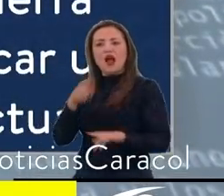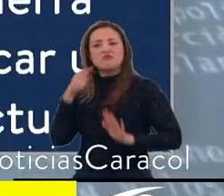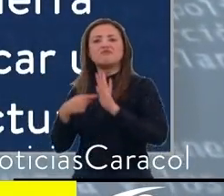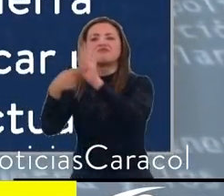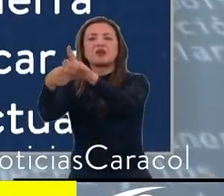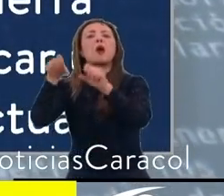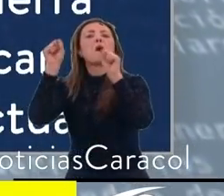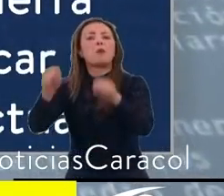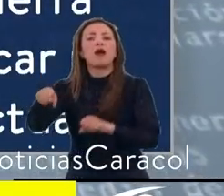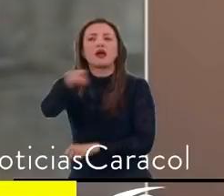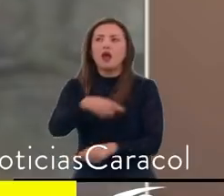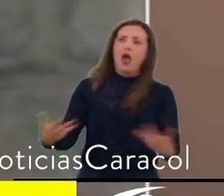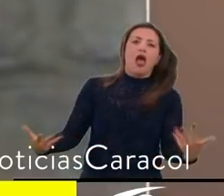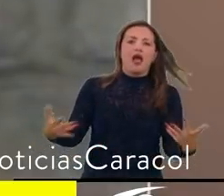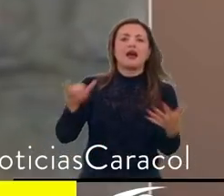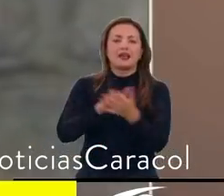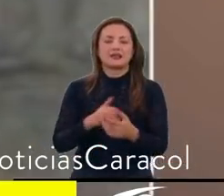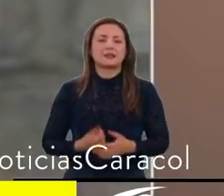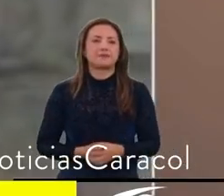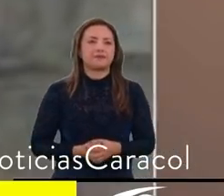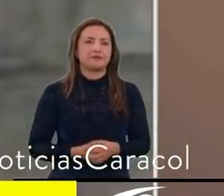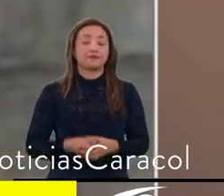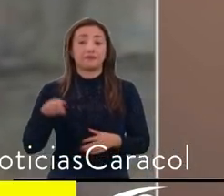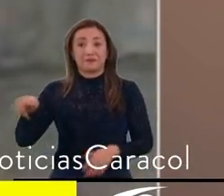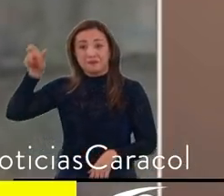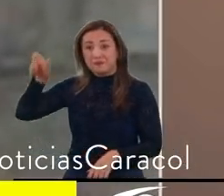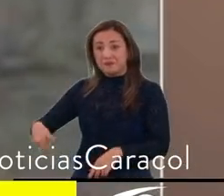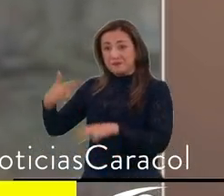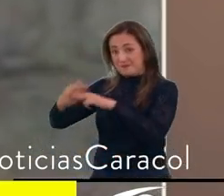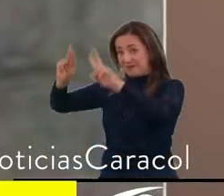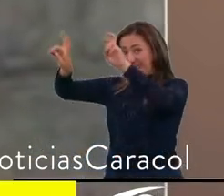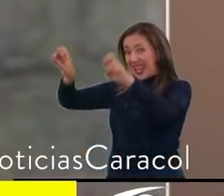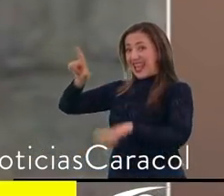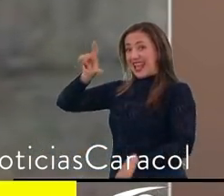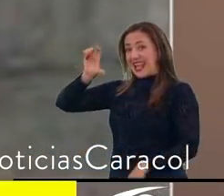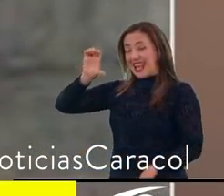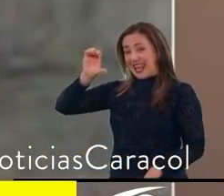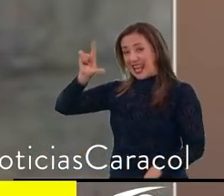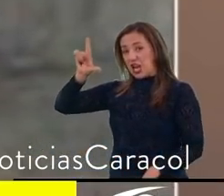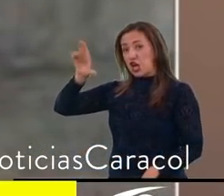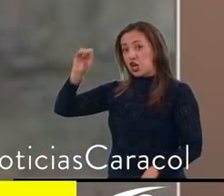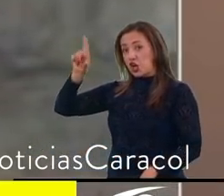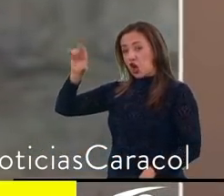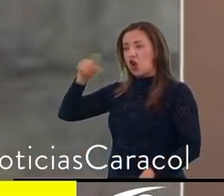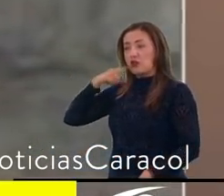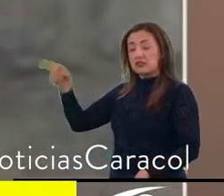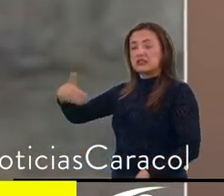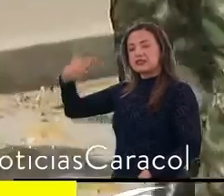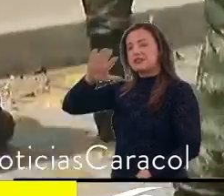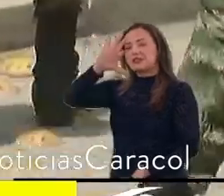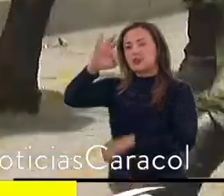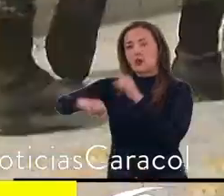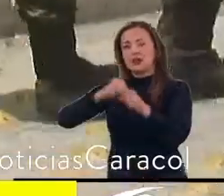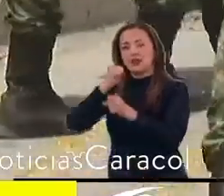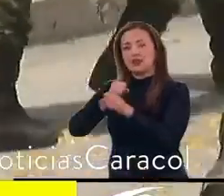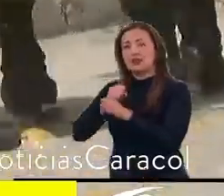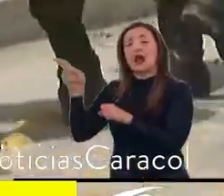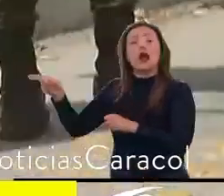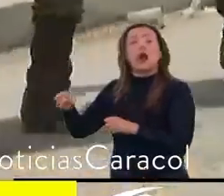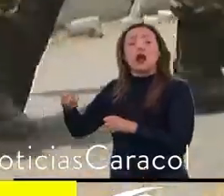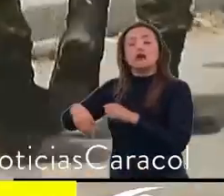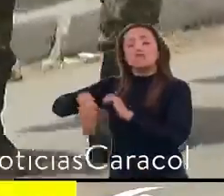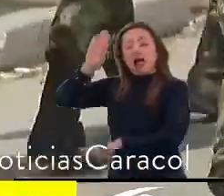quiebre en la tendencia actual el dossier de guzmán mora alias 'el rolo' señala que tiene 53 años de edad y más de la mitad de su vida